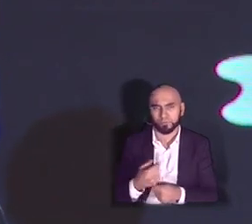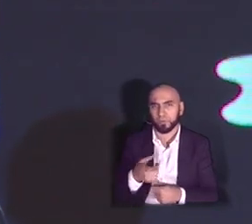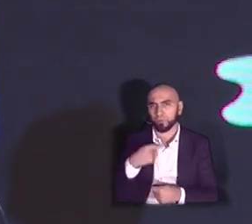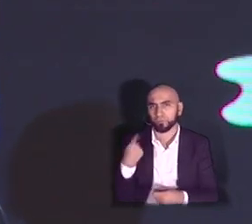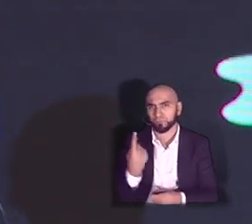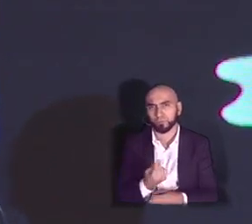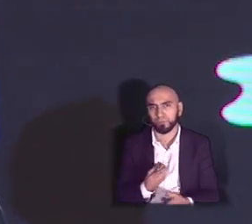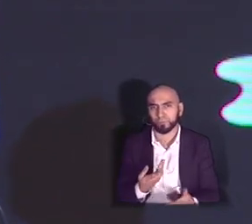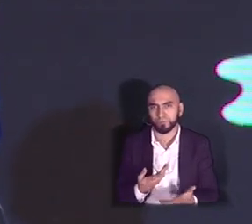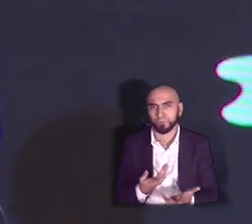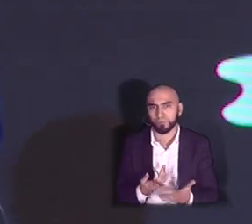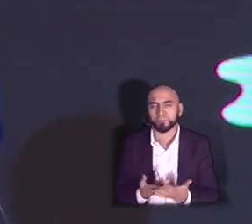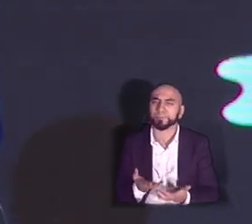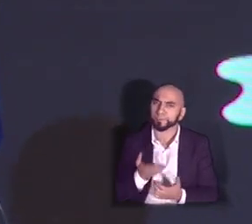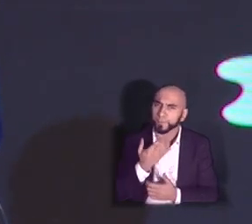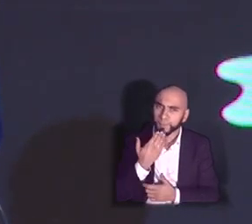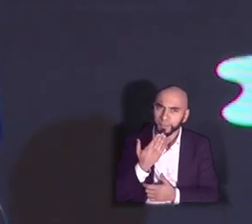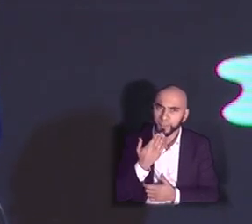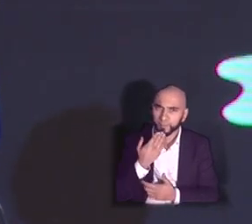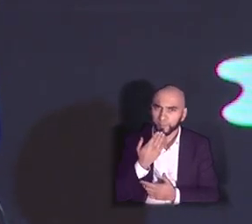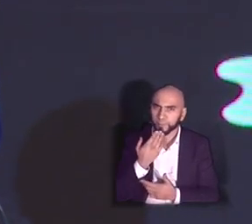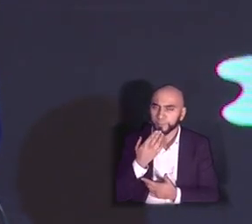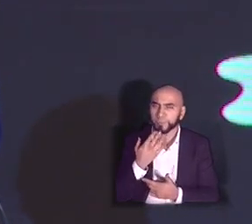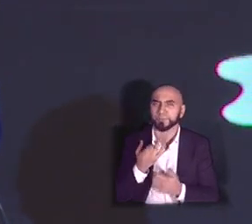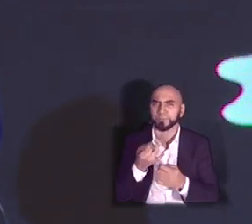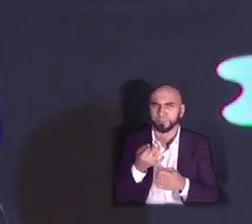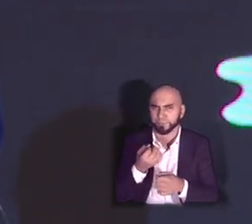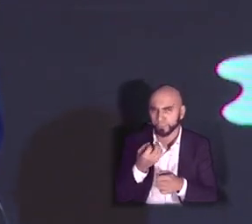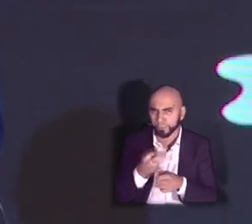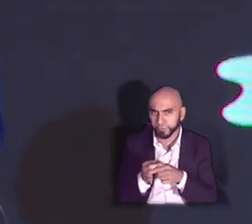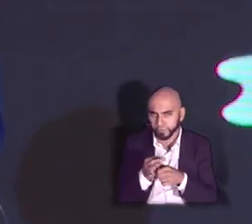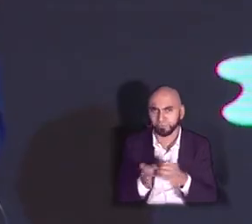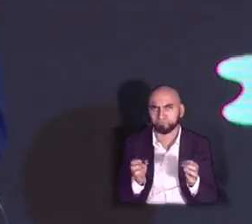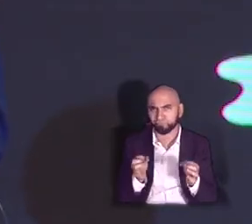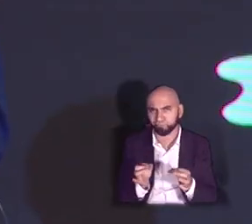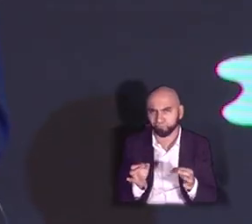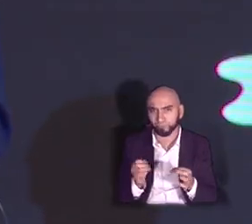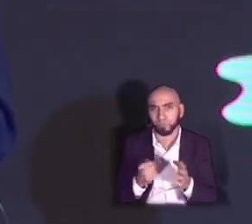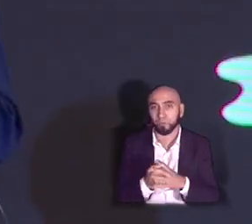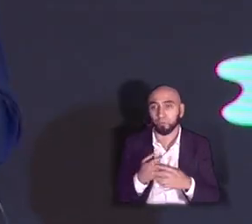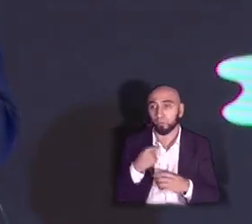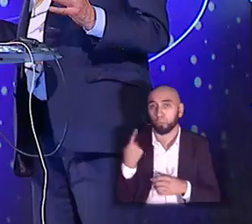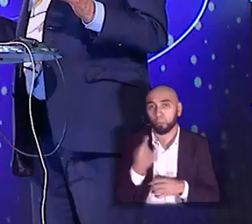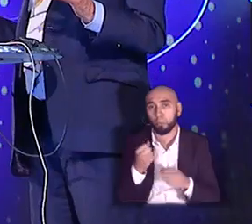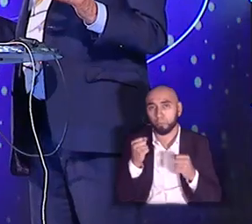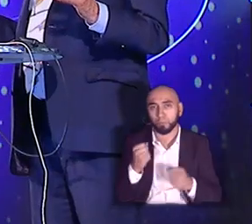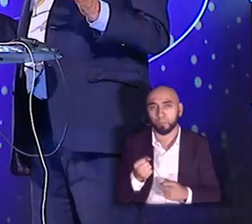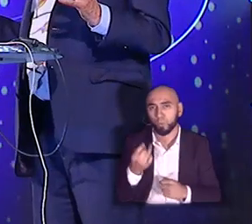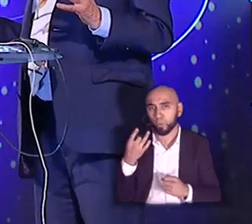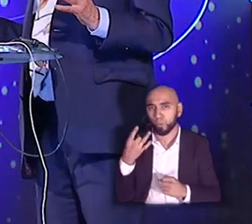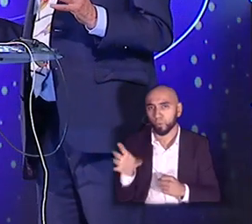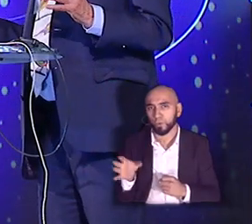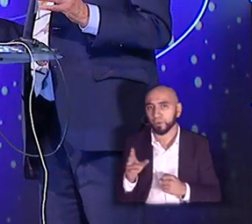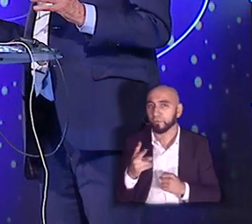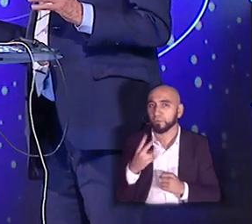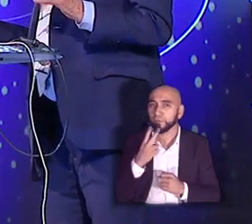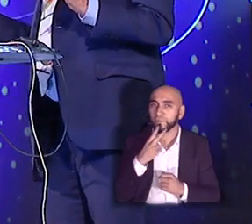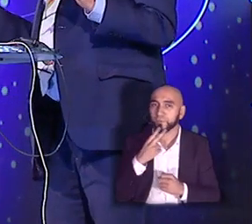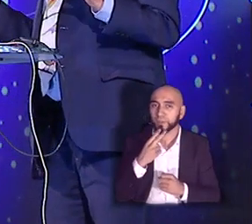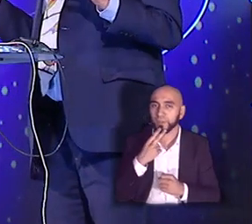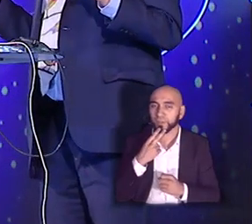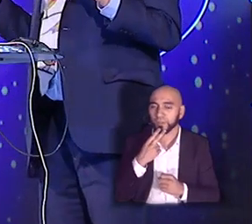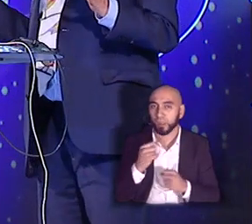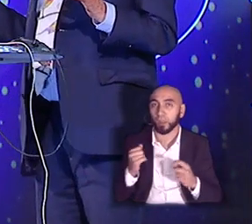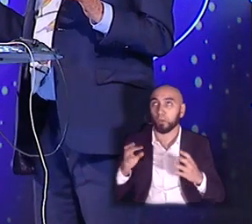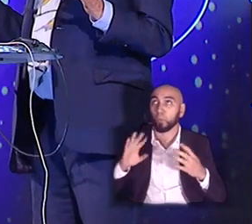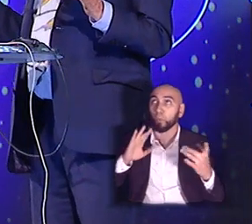Tegnér también sugiere que podríamos ser la única forma de vida inteligente en el universo. No tengo tiempo para entrar en